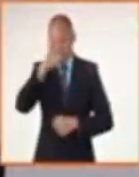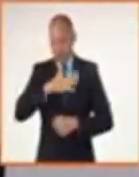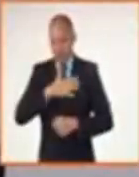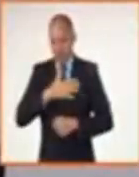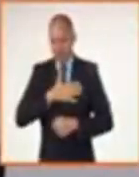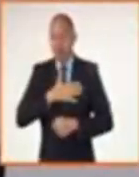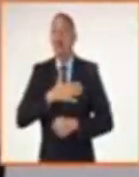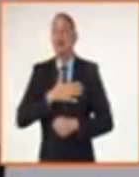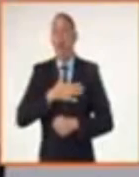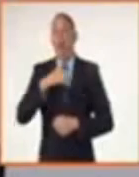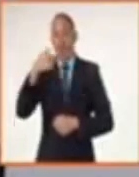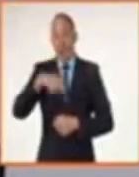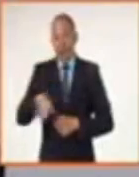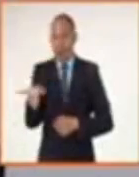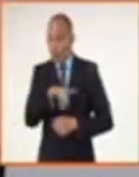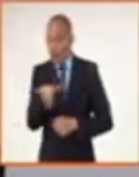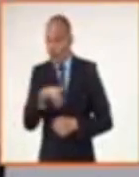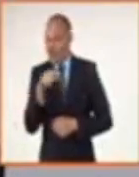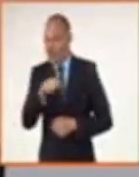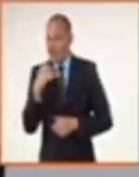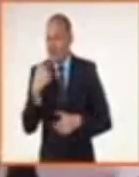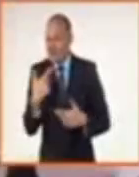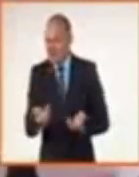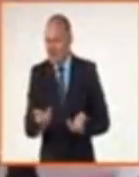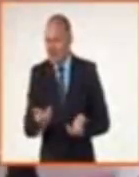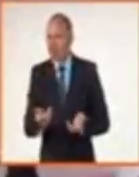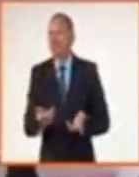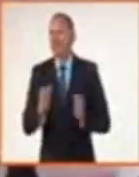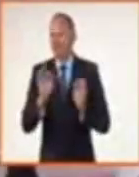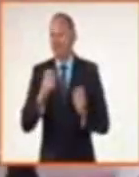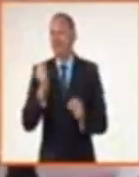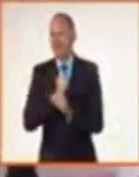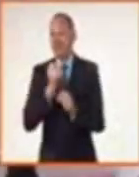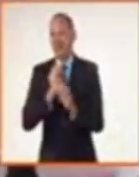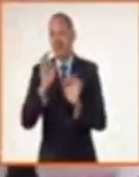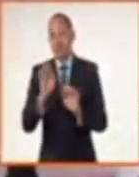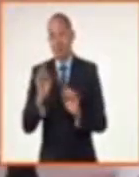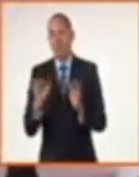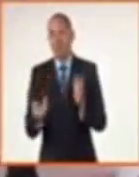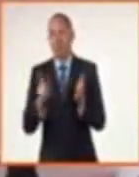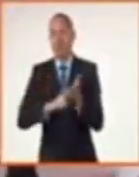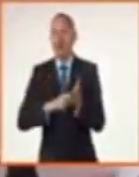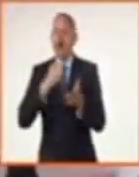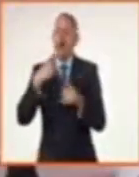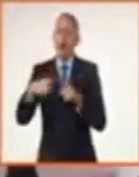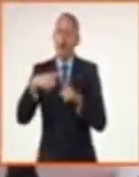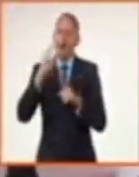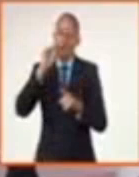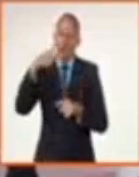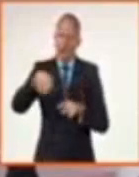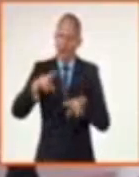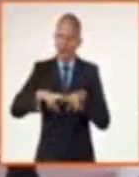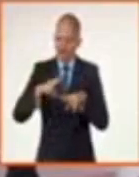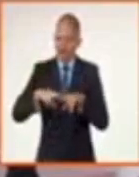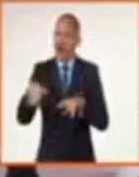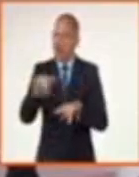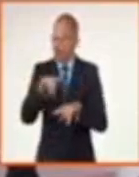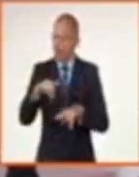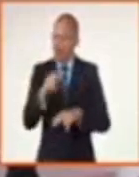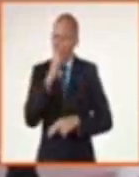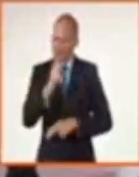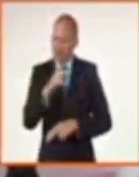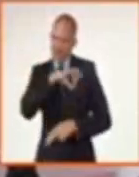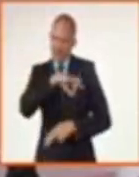hoy tiene el inmenso honor y también el duro trabajo de ser delegado de una circunscripción acá en la capital del país. Con